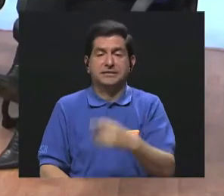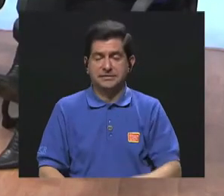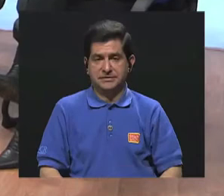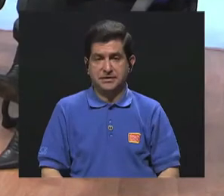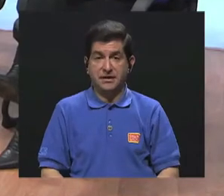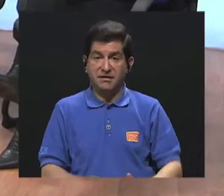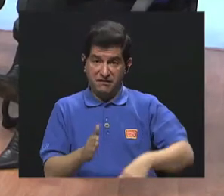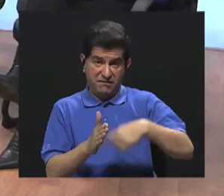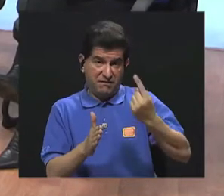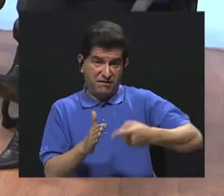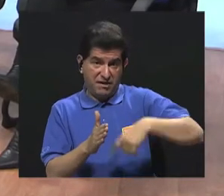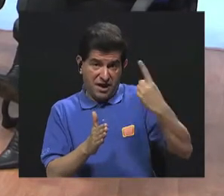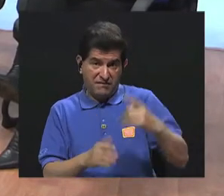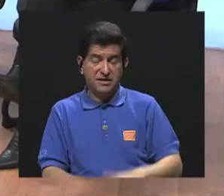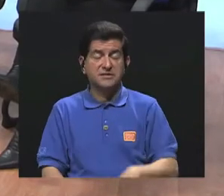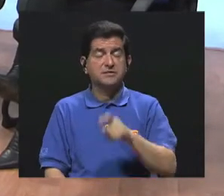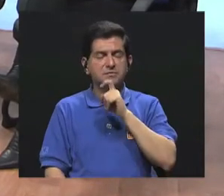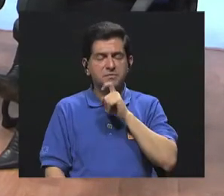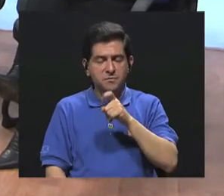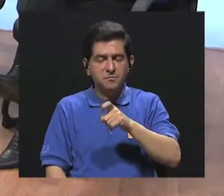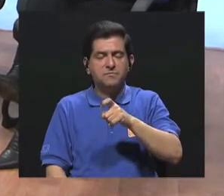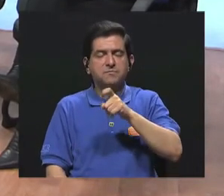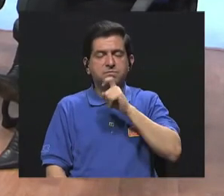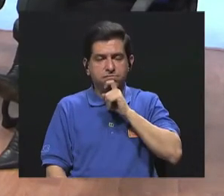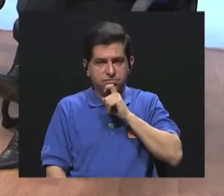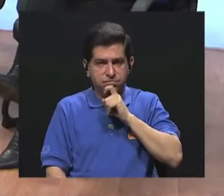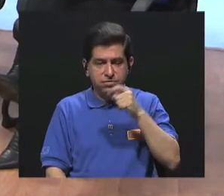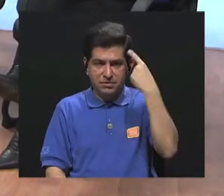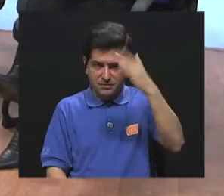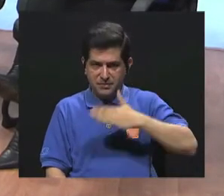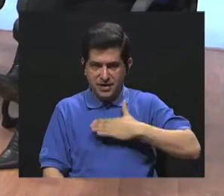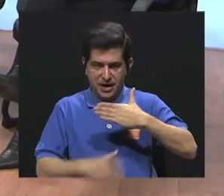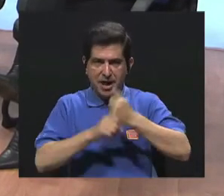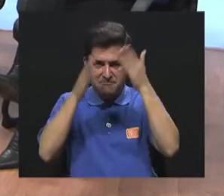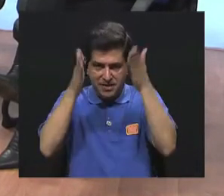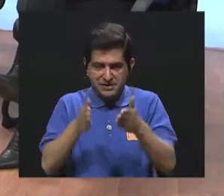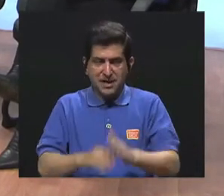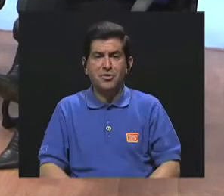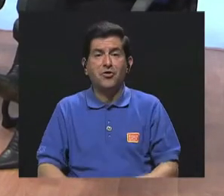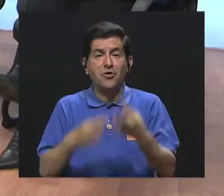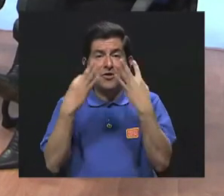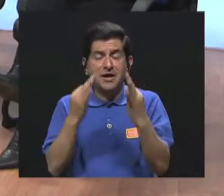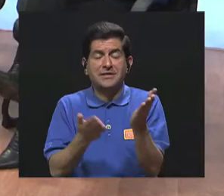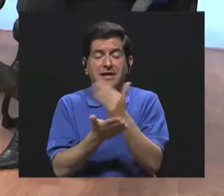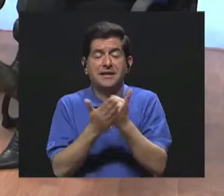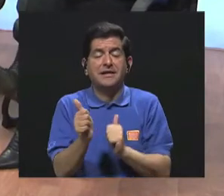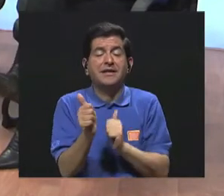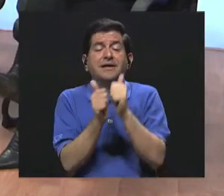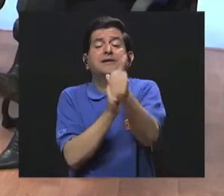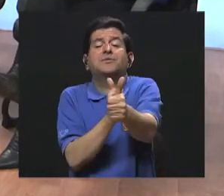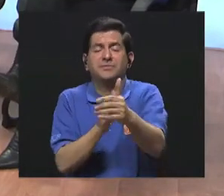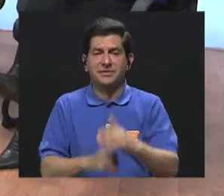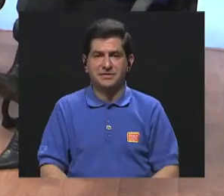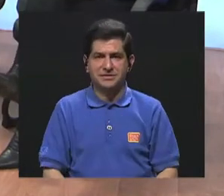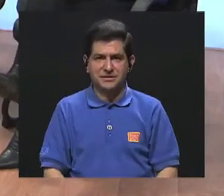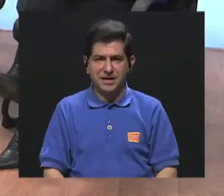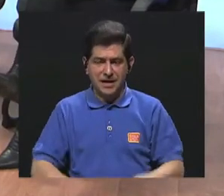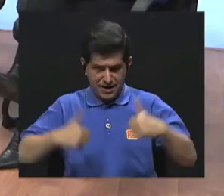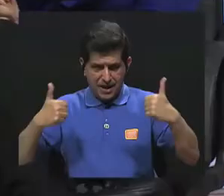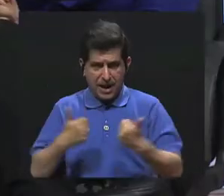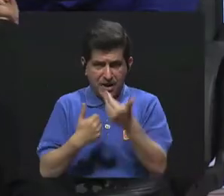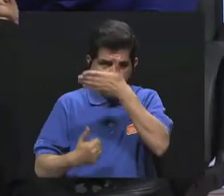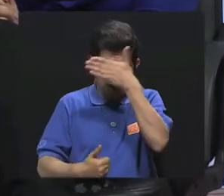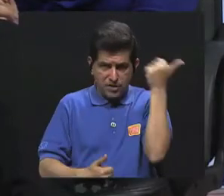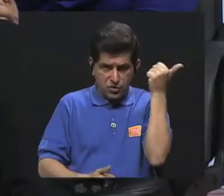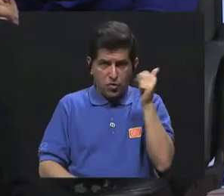y a veces costó realmente, por lo menos para mí como realizadora, llegar a algo más allá de eso. Claro. Digamos que el desafío es que se olviden